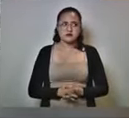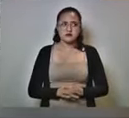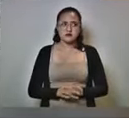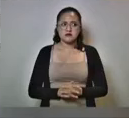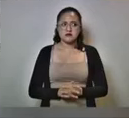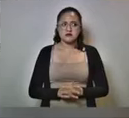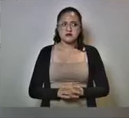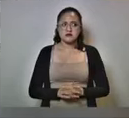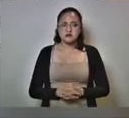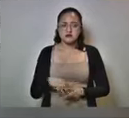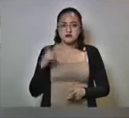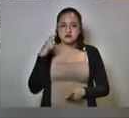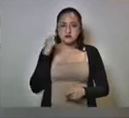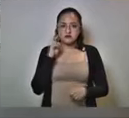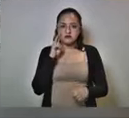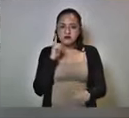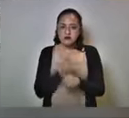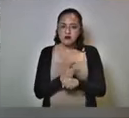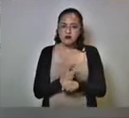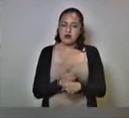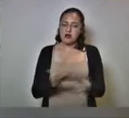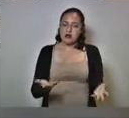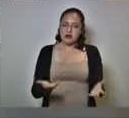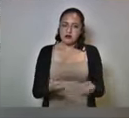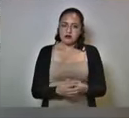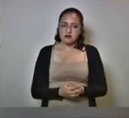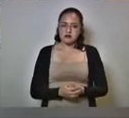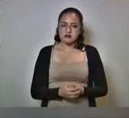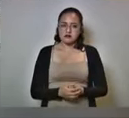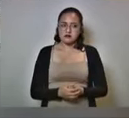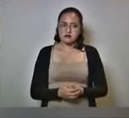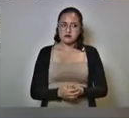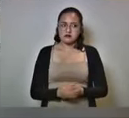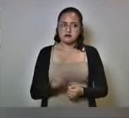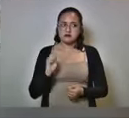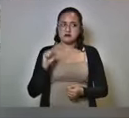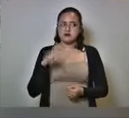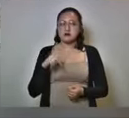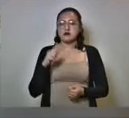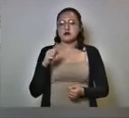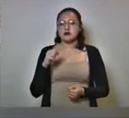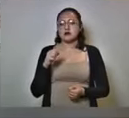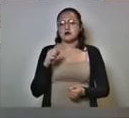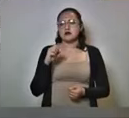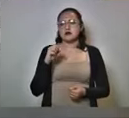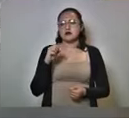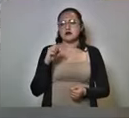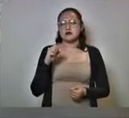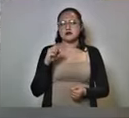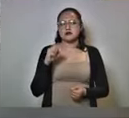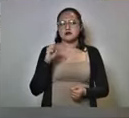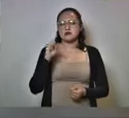Sin Censura. ¿Sale? San Sebastián Sin Ecatepec Sin Censura. ¿Sale?